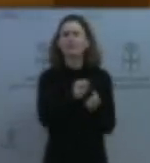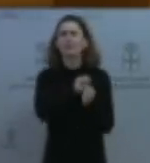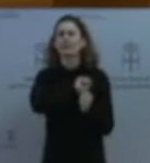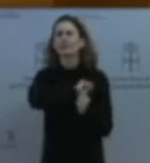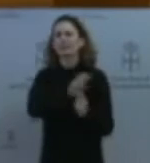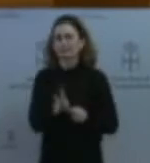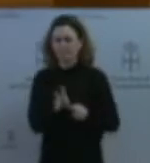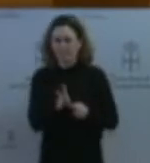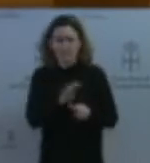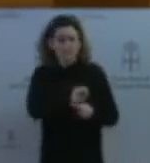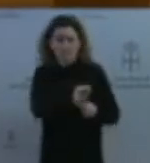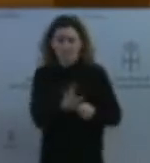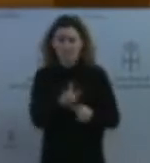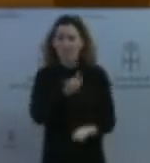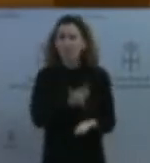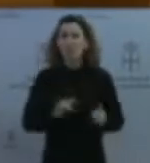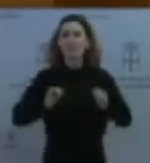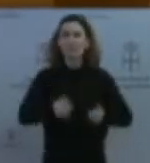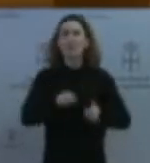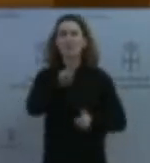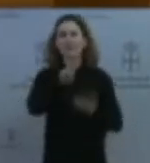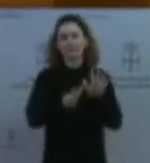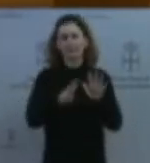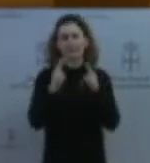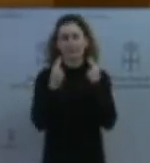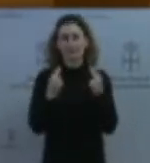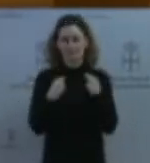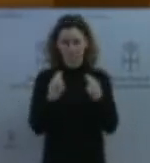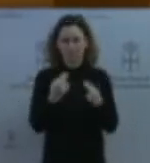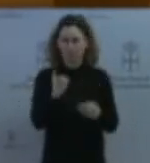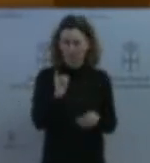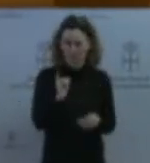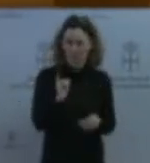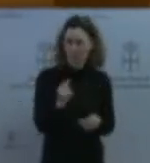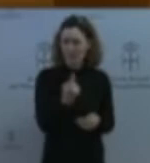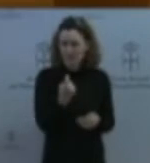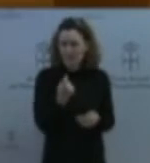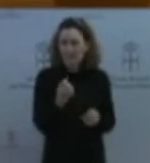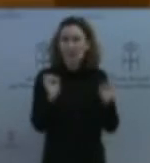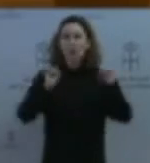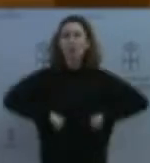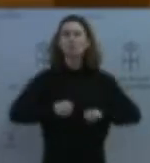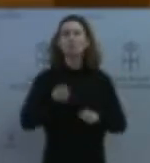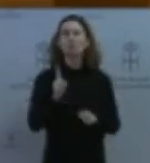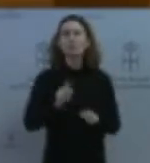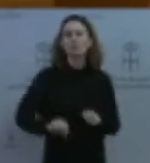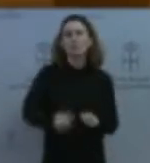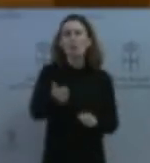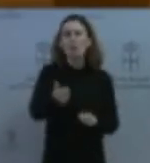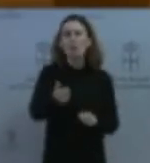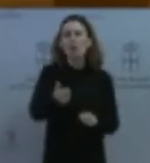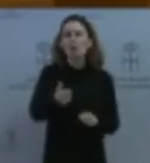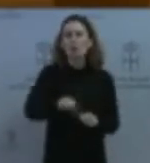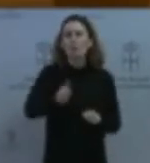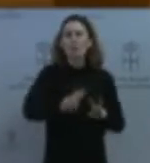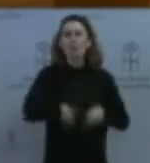27 diputados. Pero y es que además el consenso no es solo la aprobación de la reforma del Estatuto para la oficialidad, y es